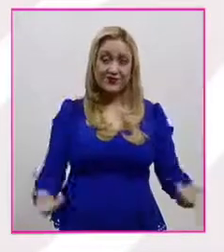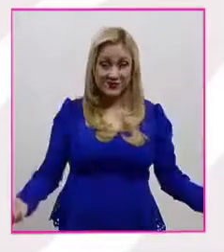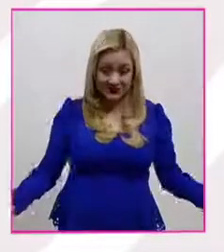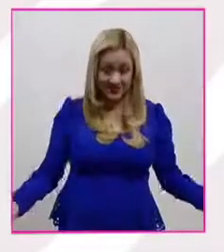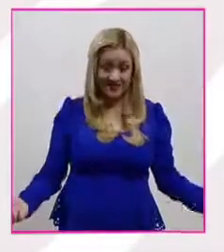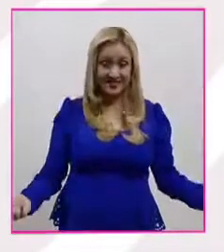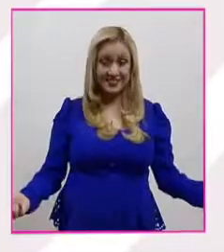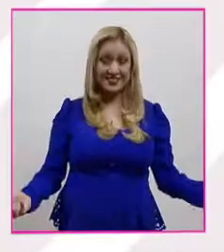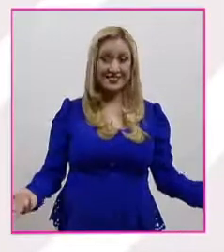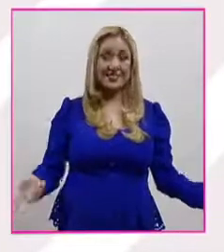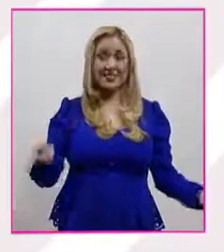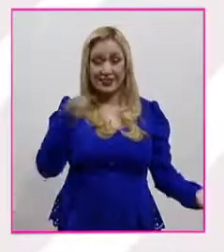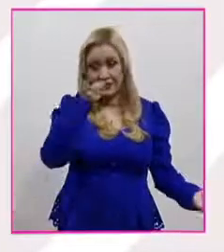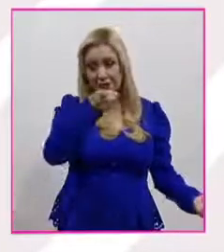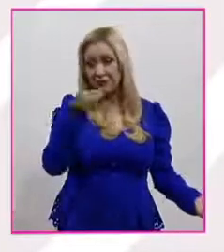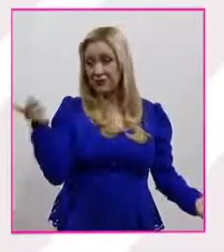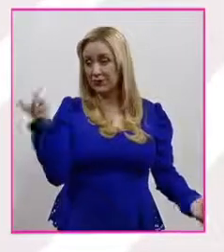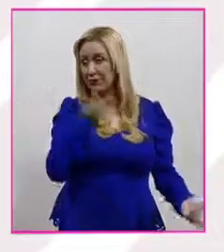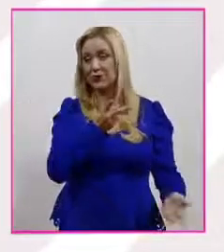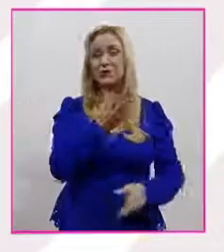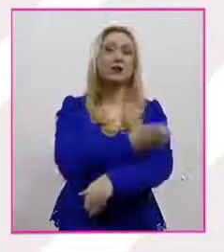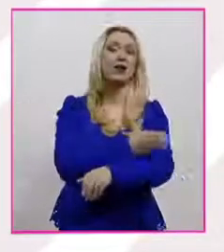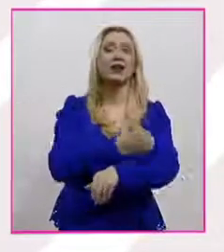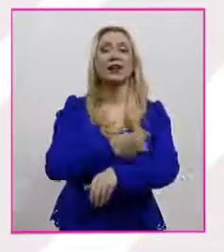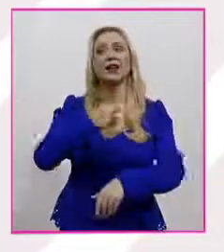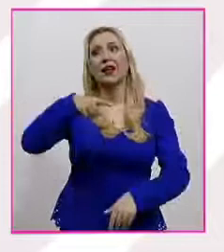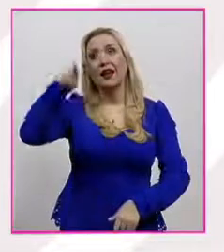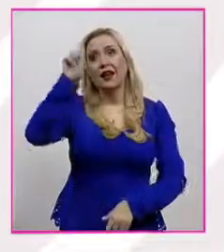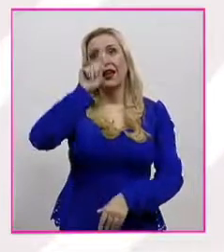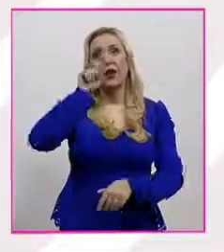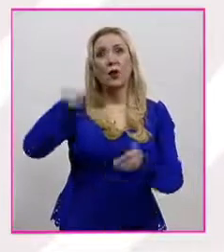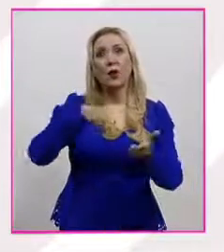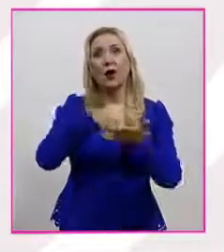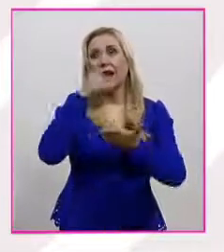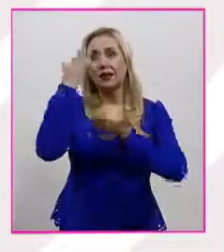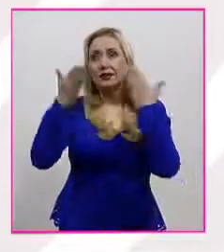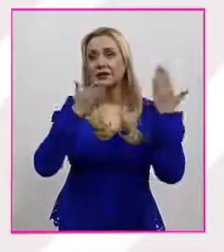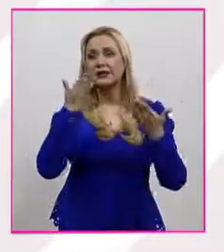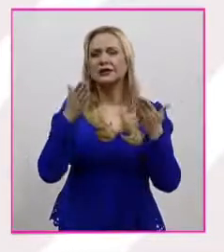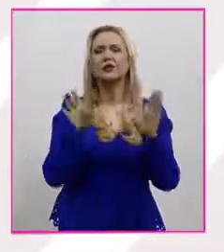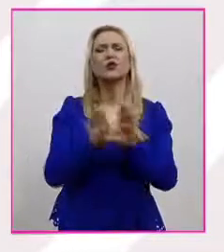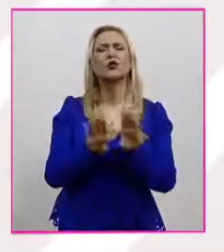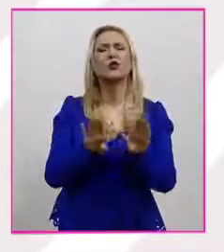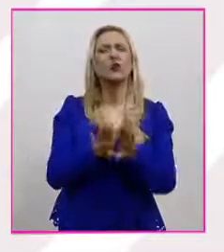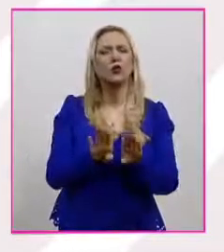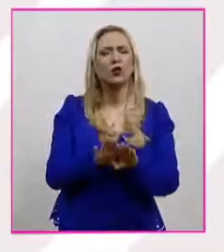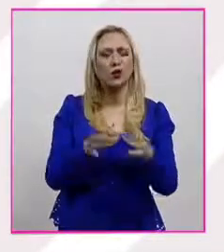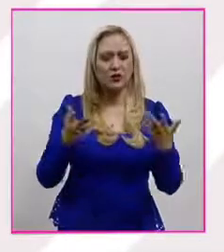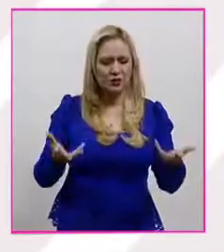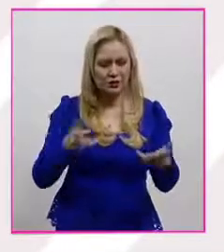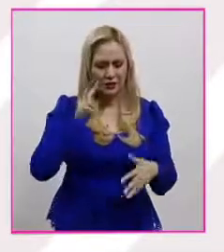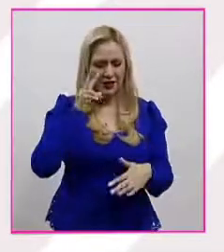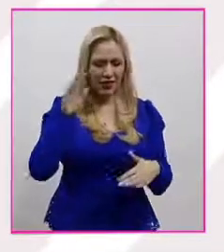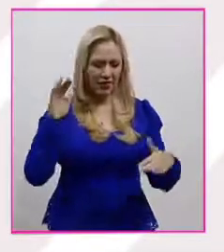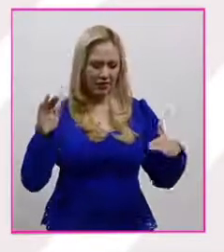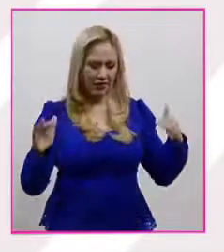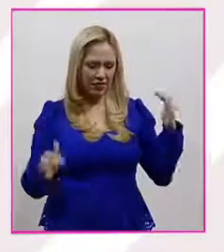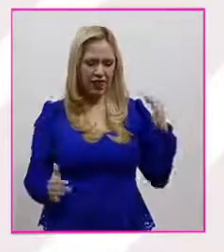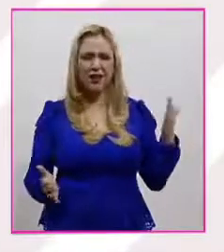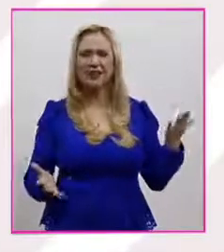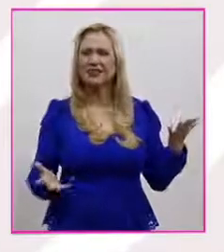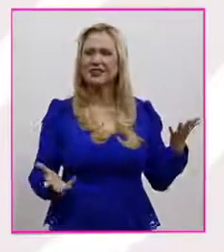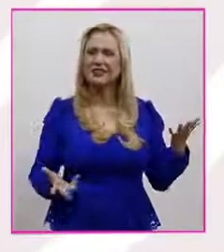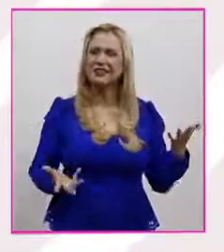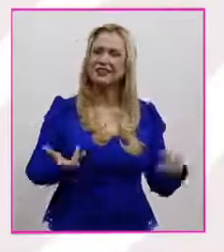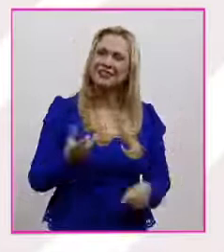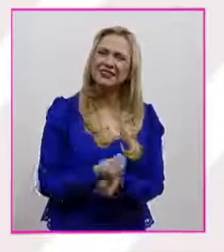que han generado tú y tus colegas en varios espacios? ¿Cómo funciona esta desigualdad? Pues, ¿cómo la podemos traducir